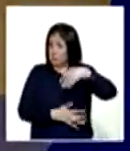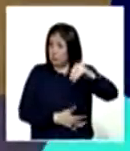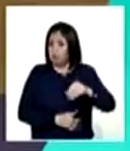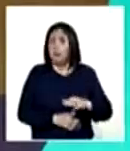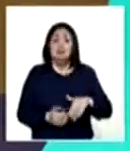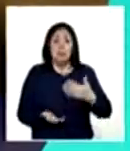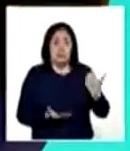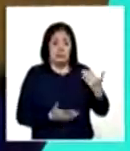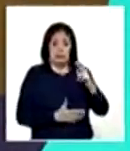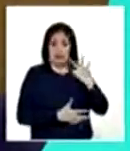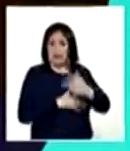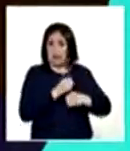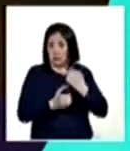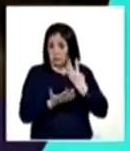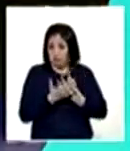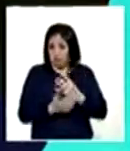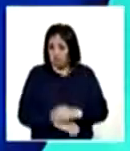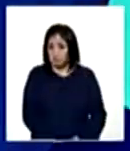3 años.